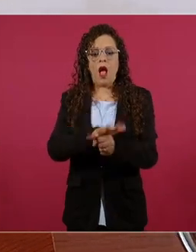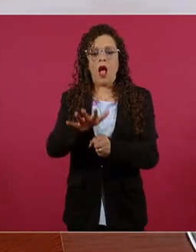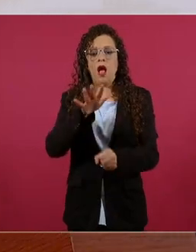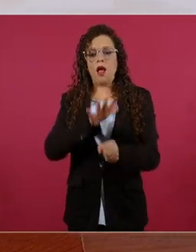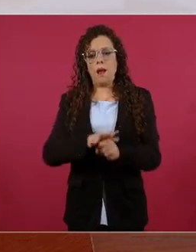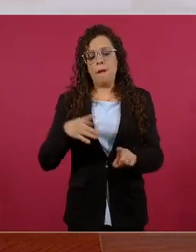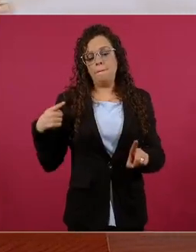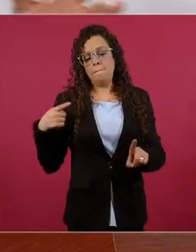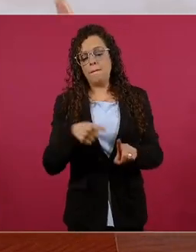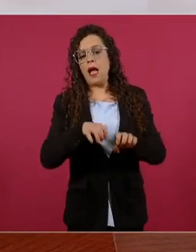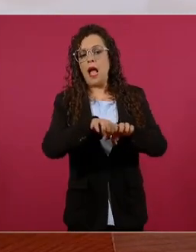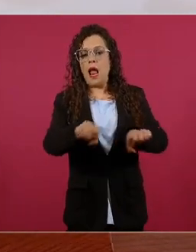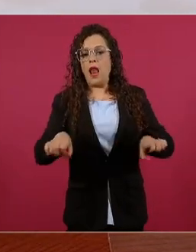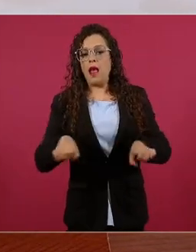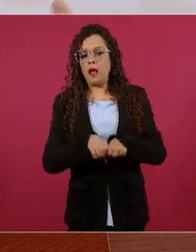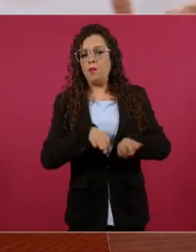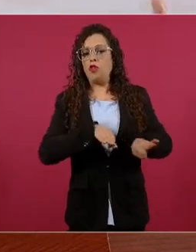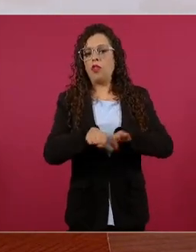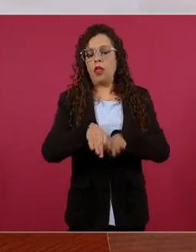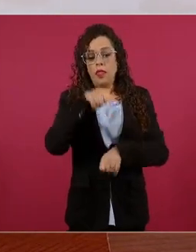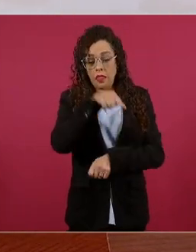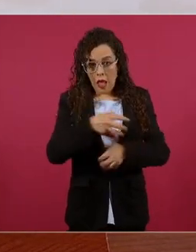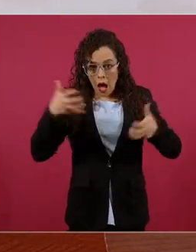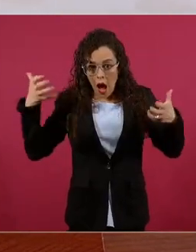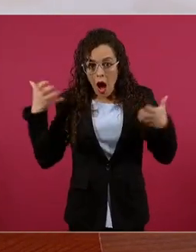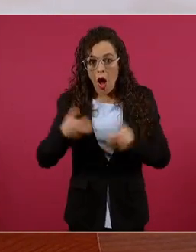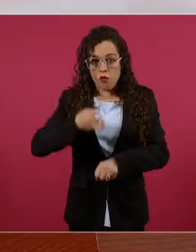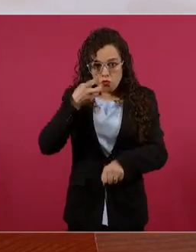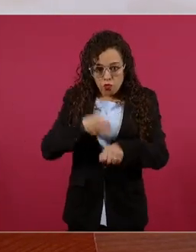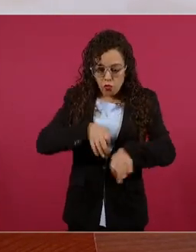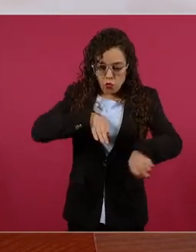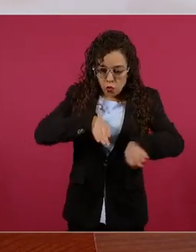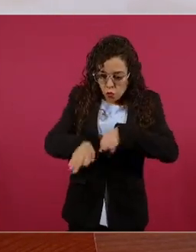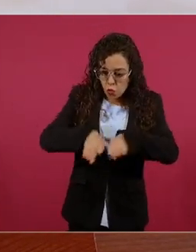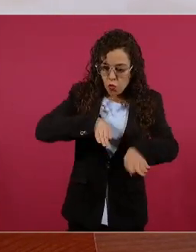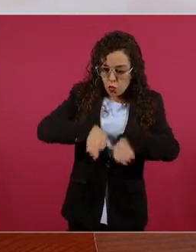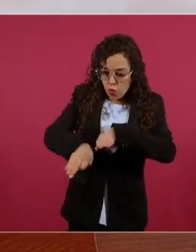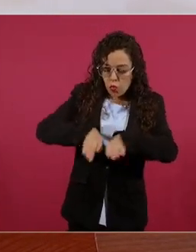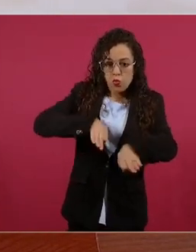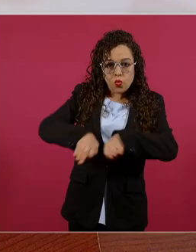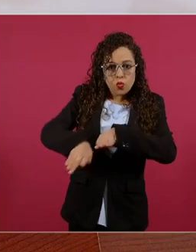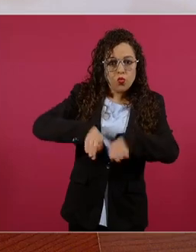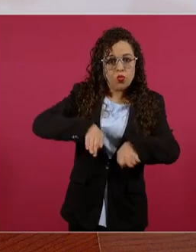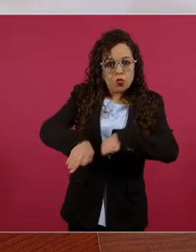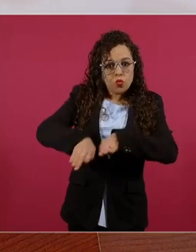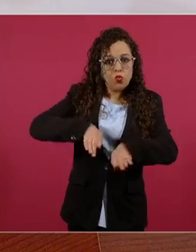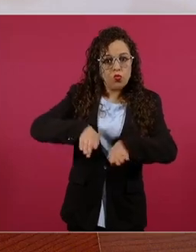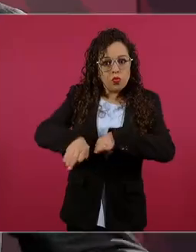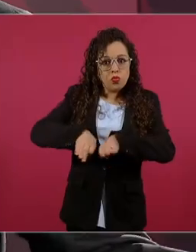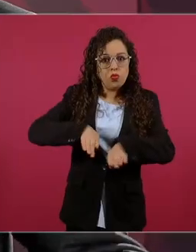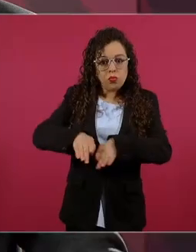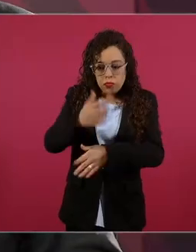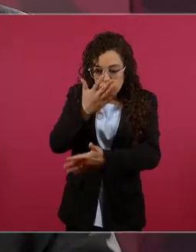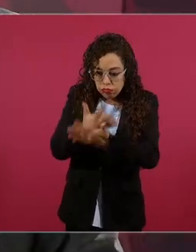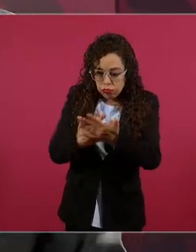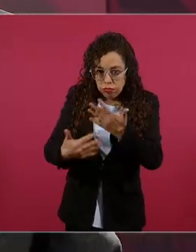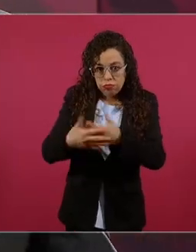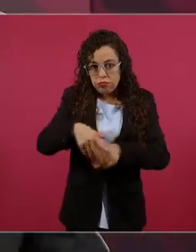equipos que son los que están haciendo todos los proyectos. Nada más